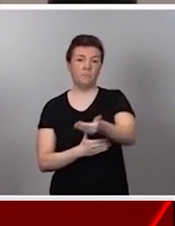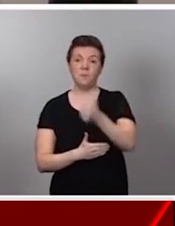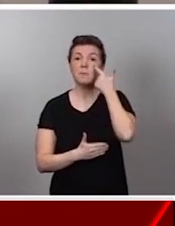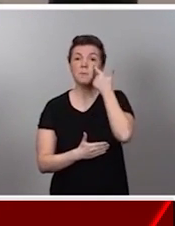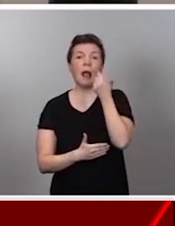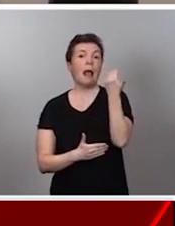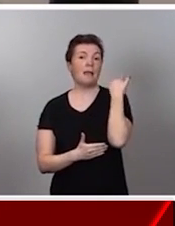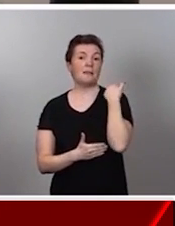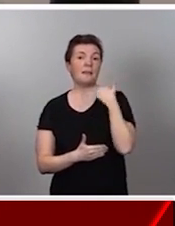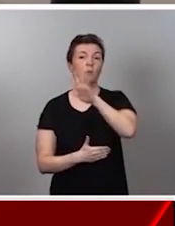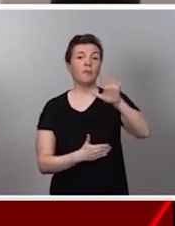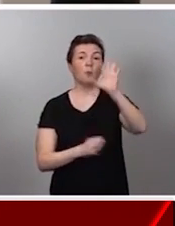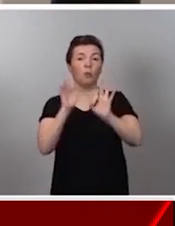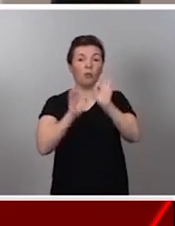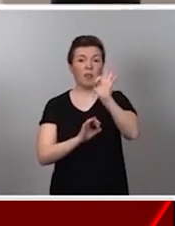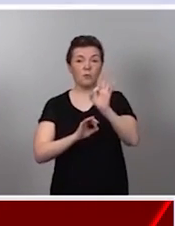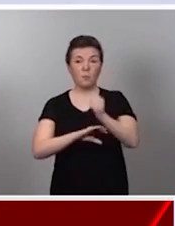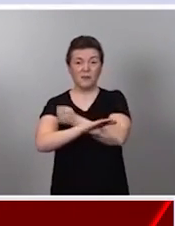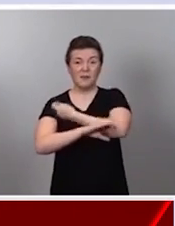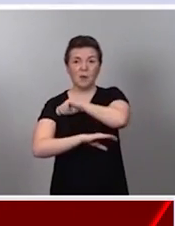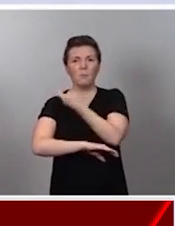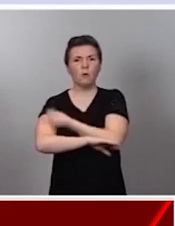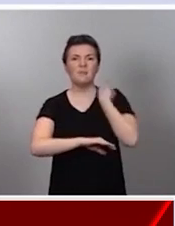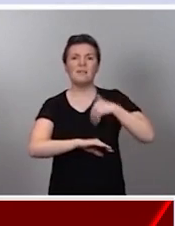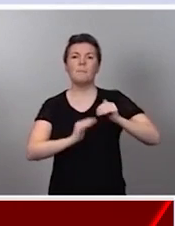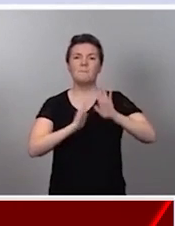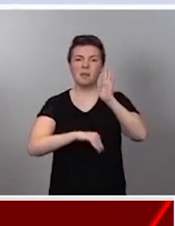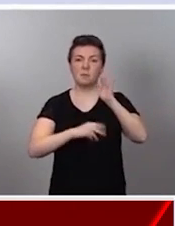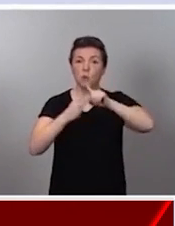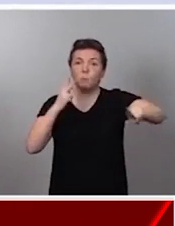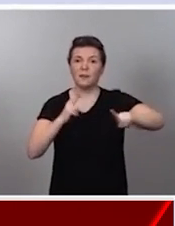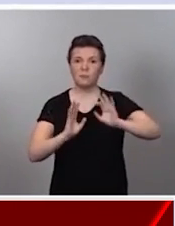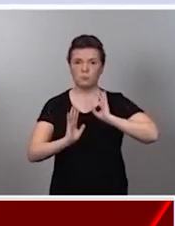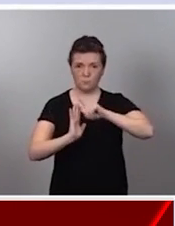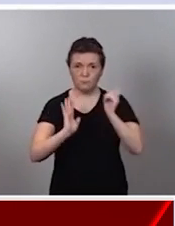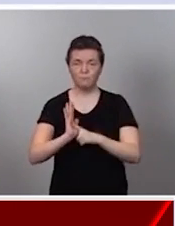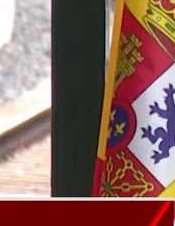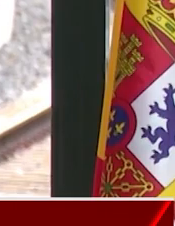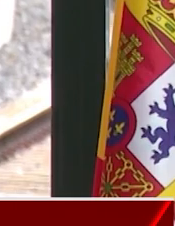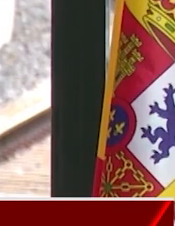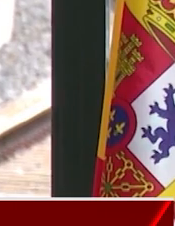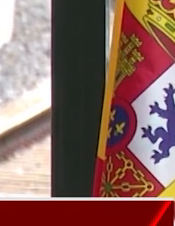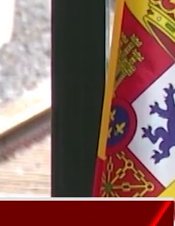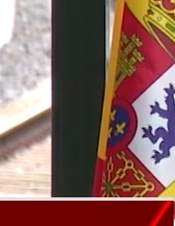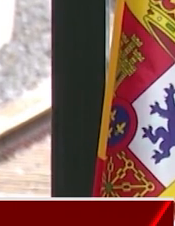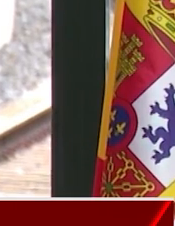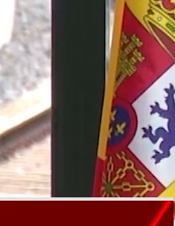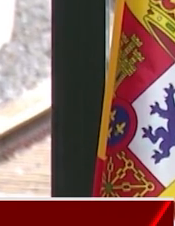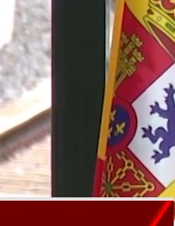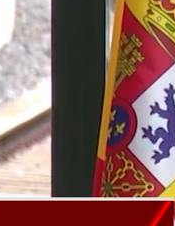del 28 de mayo, yo creo que estaré en disposición, como cualquier